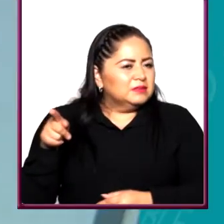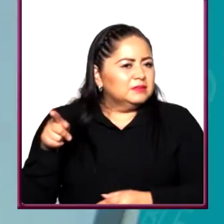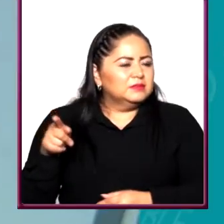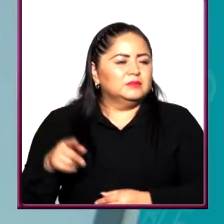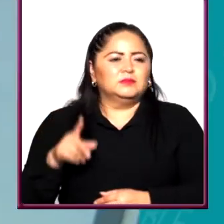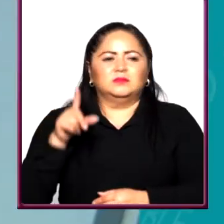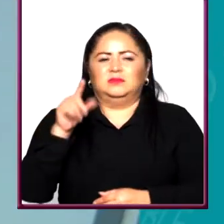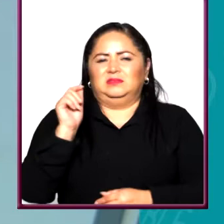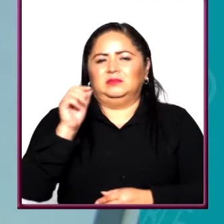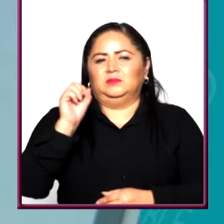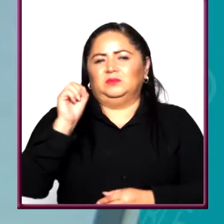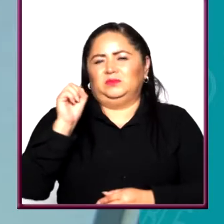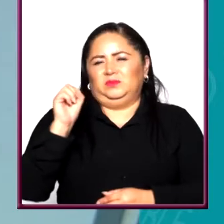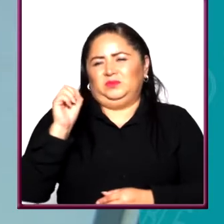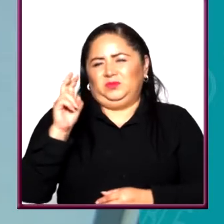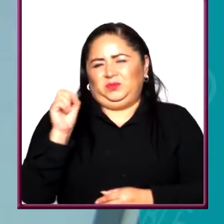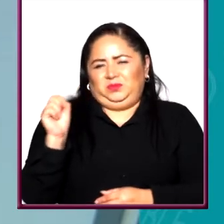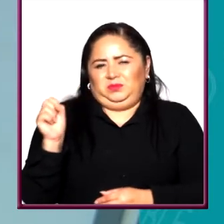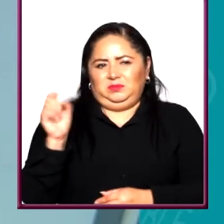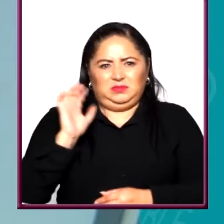¿Vieron lo de esos?